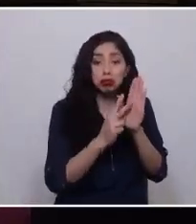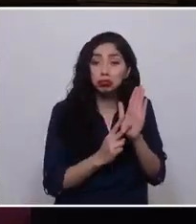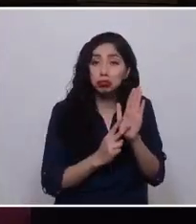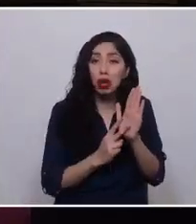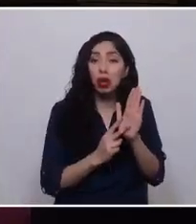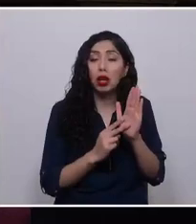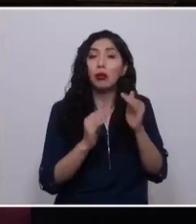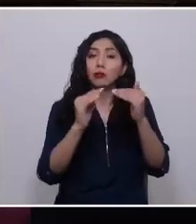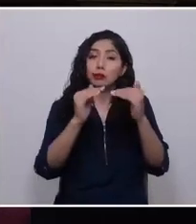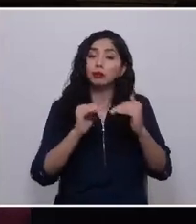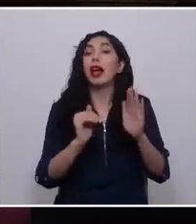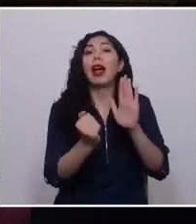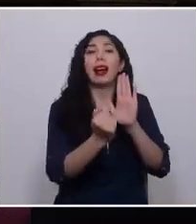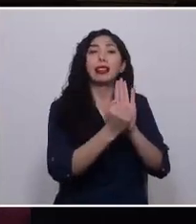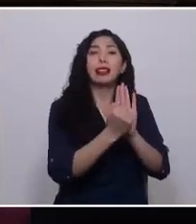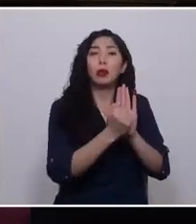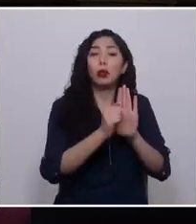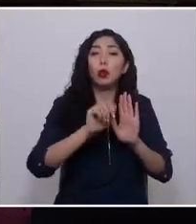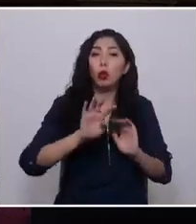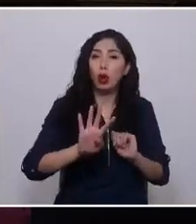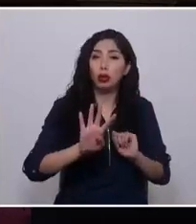Pasamos al artículo 4,